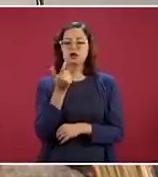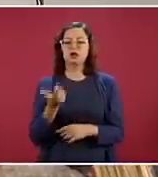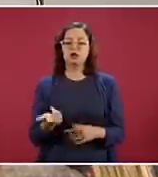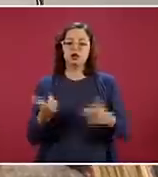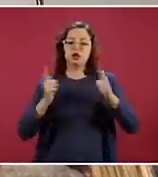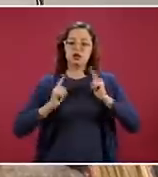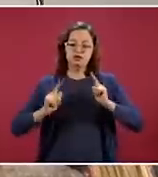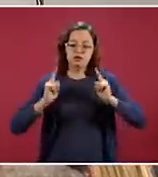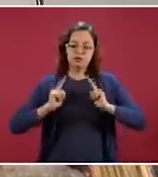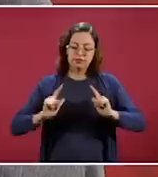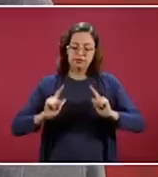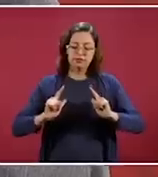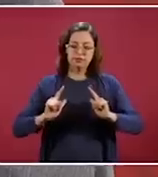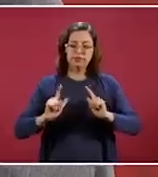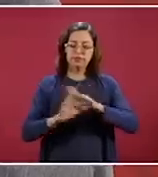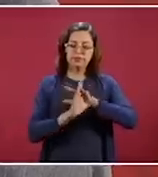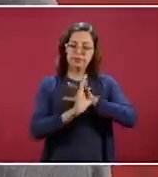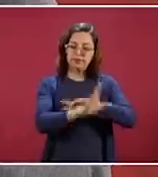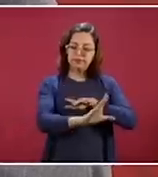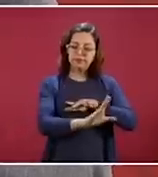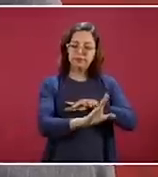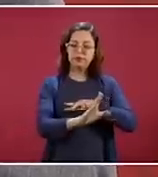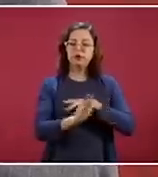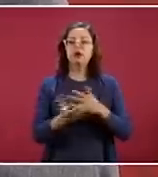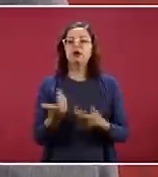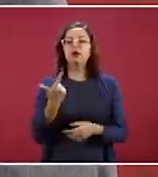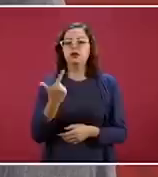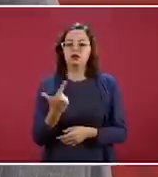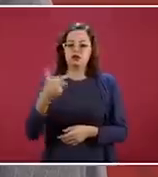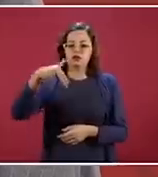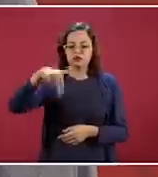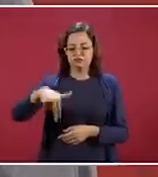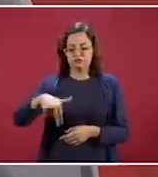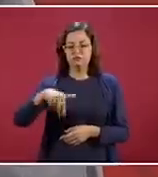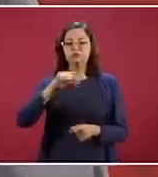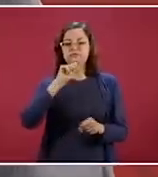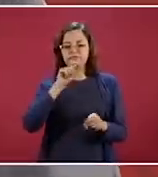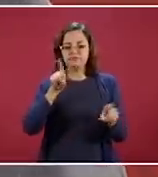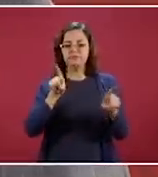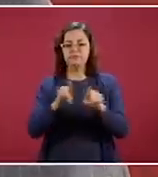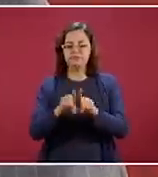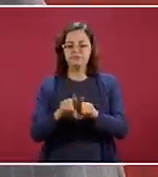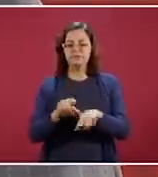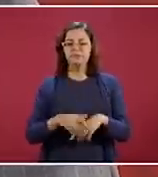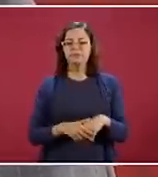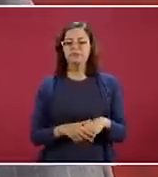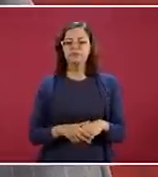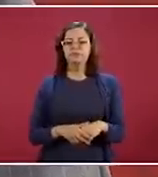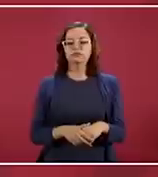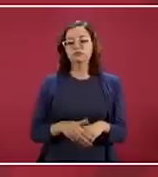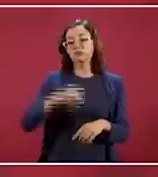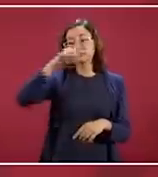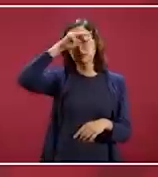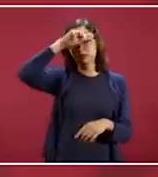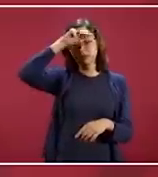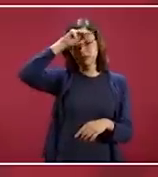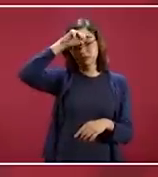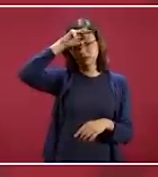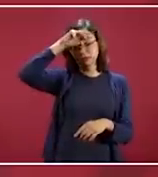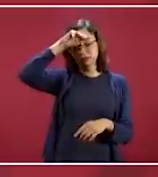agentes de migración y Guardia Nacional. En la ruta de Monterrey, Nuevo